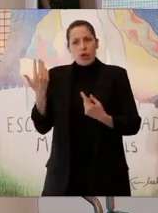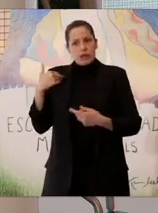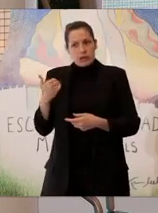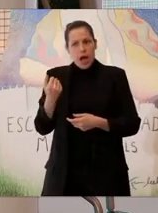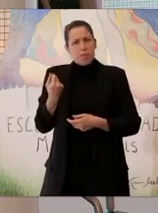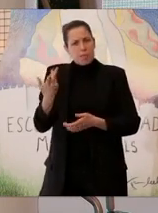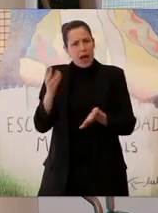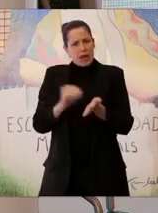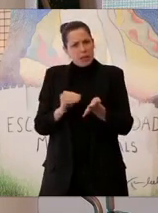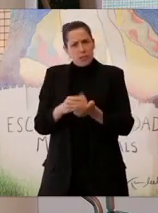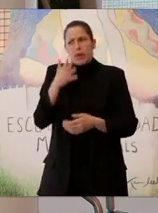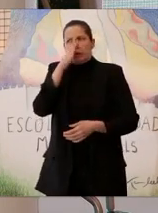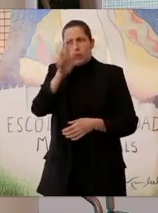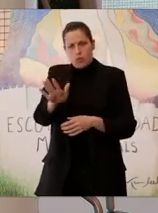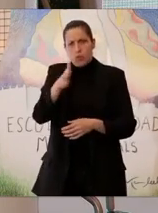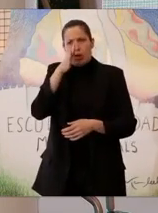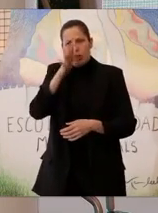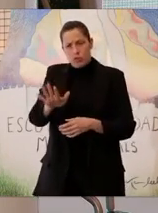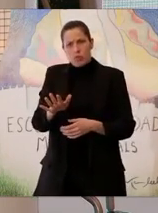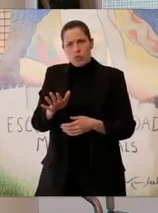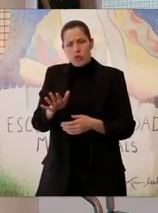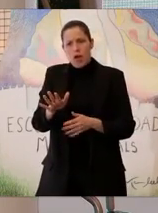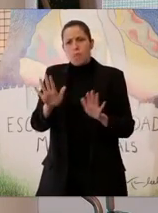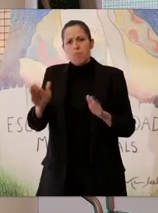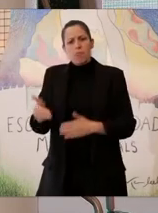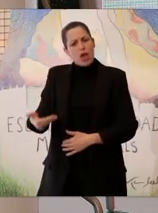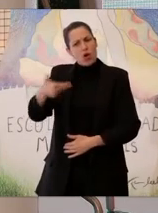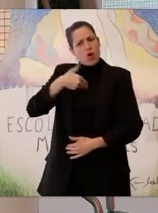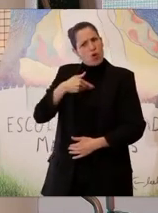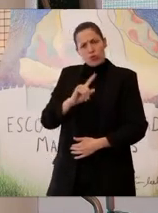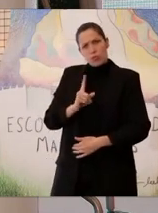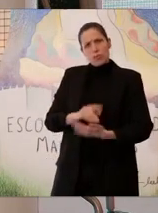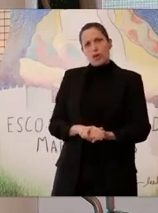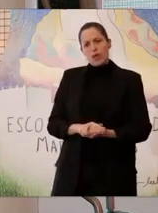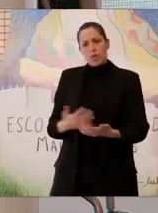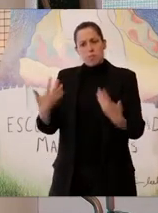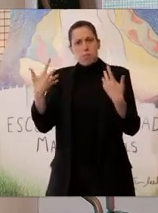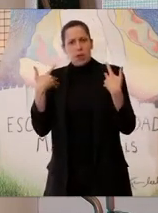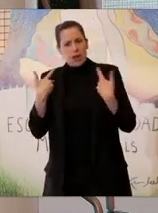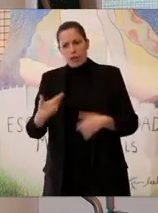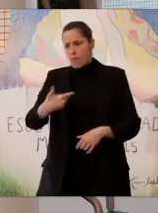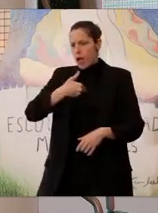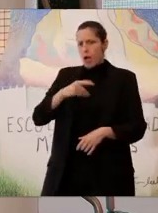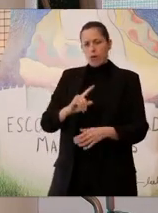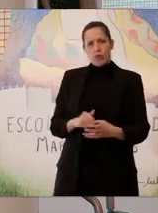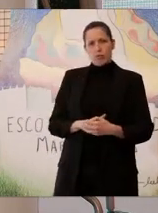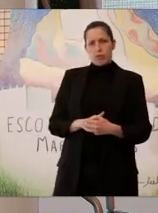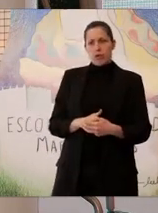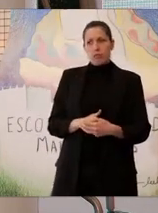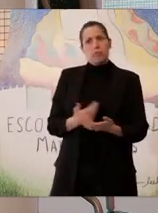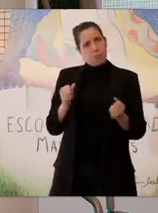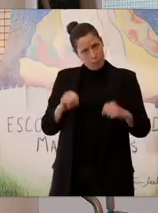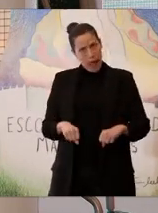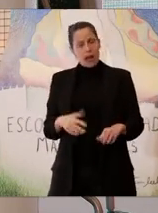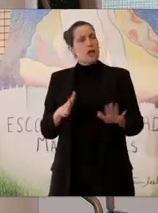ocasiones. ¿Por qué no se solicitan? La víctima no las solicita. Pero las puede solicitar el Ministerio Fiscal.